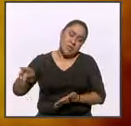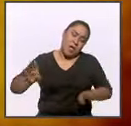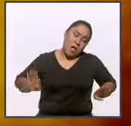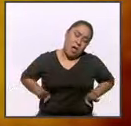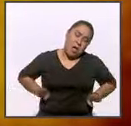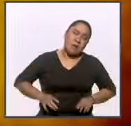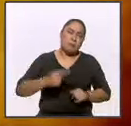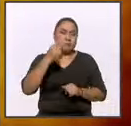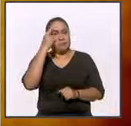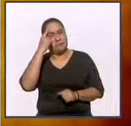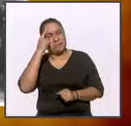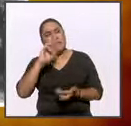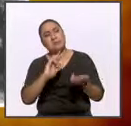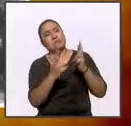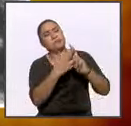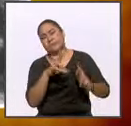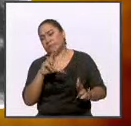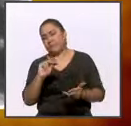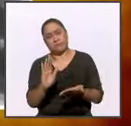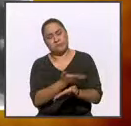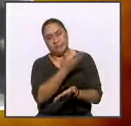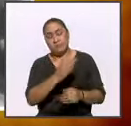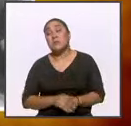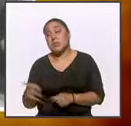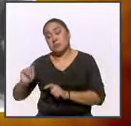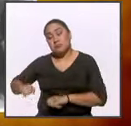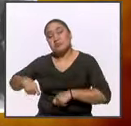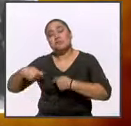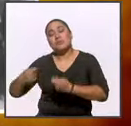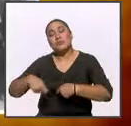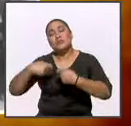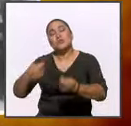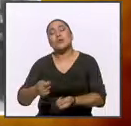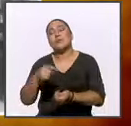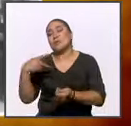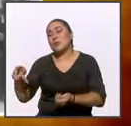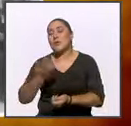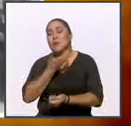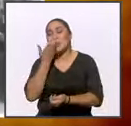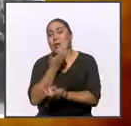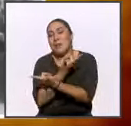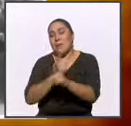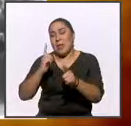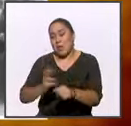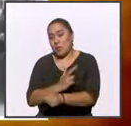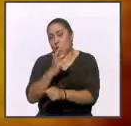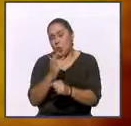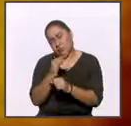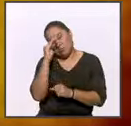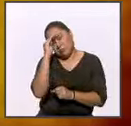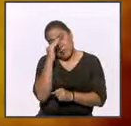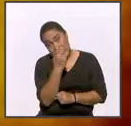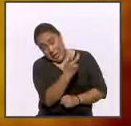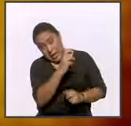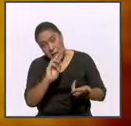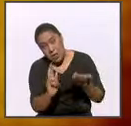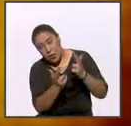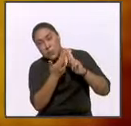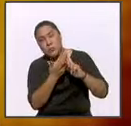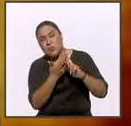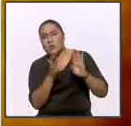marcadamente anticlerical. Herederos de la tradición liberal republicana veían en el clero no